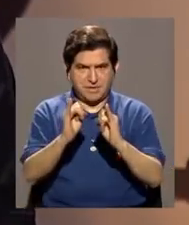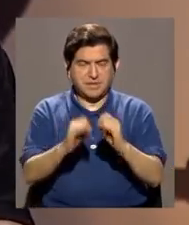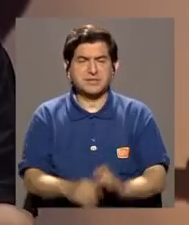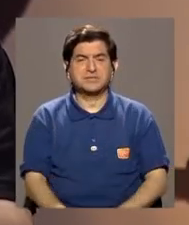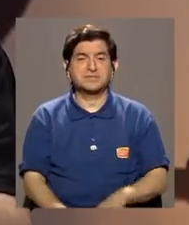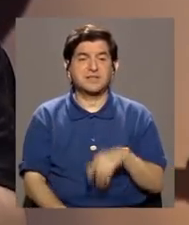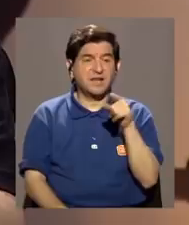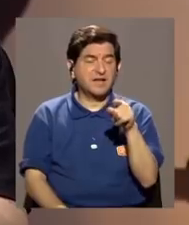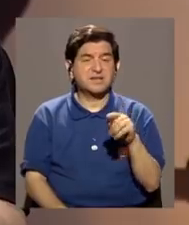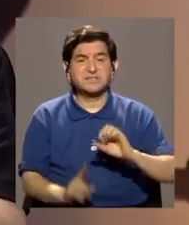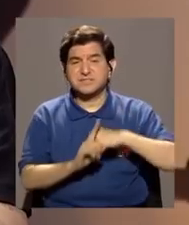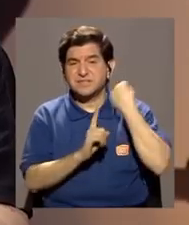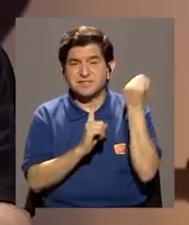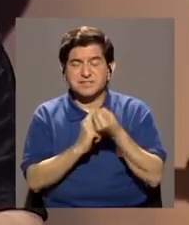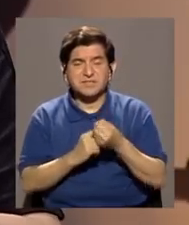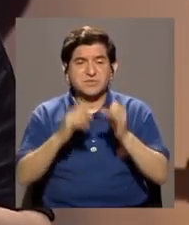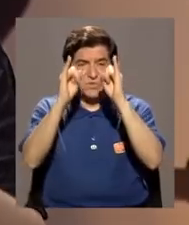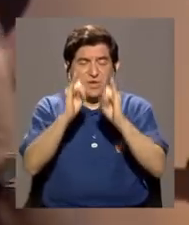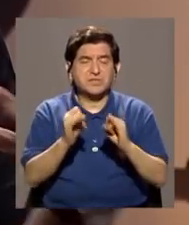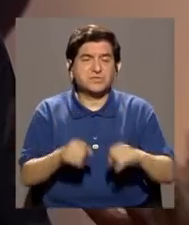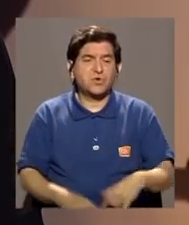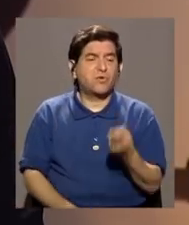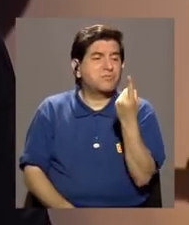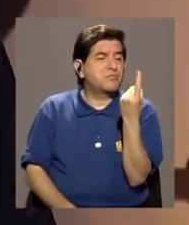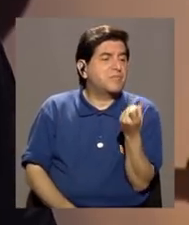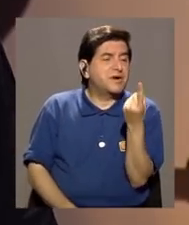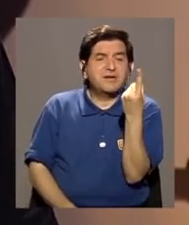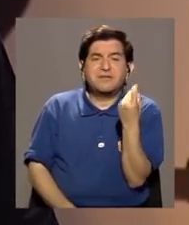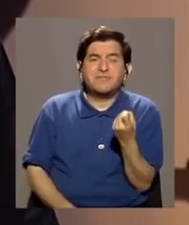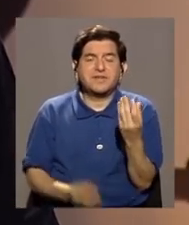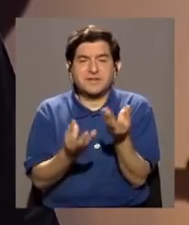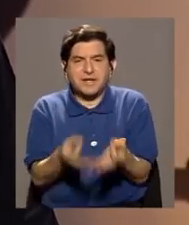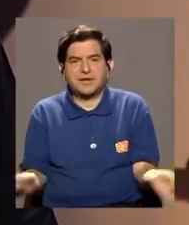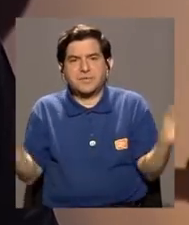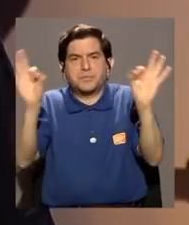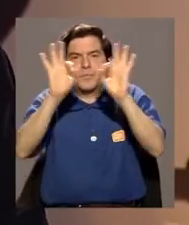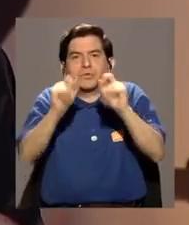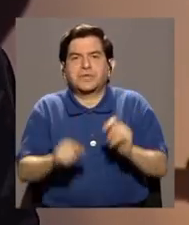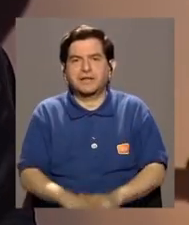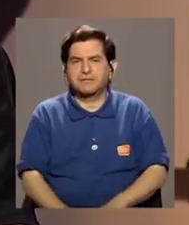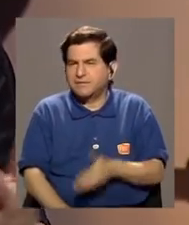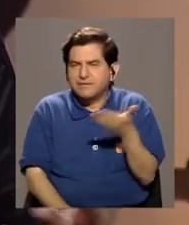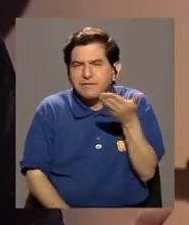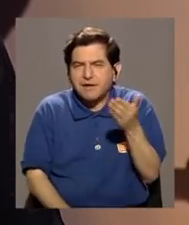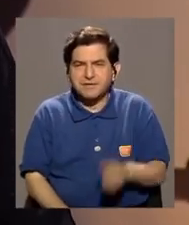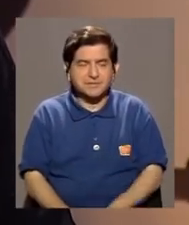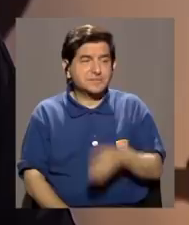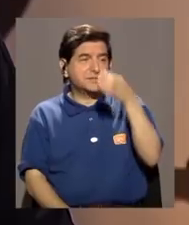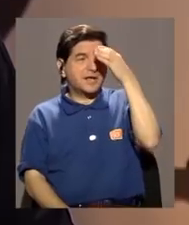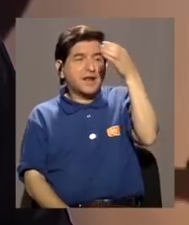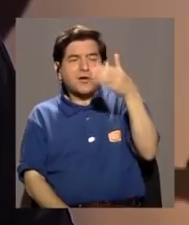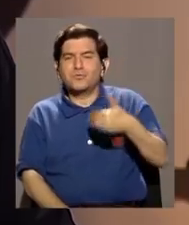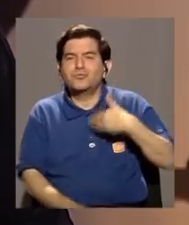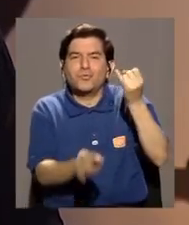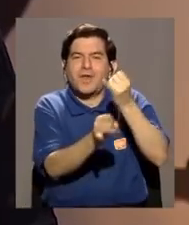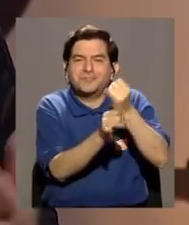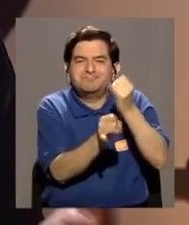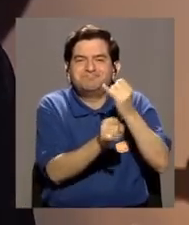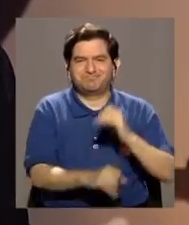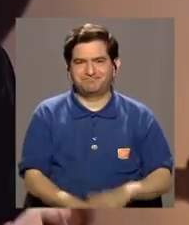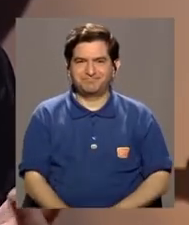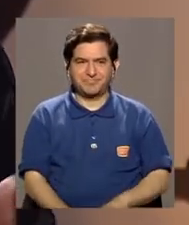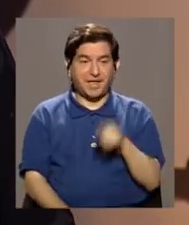si sólo nos quedamos en la dimensión individual se nos escapa lo más importante verdad que es la cultura institucional